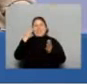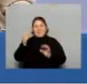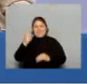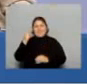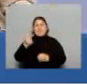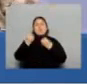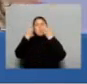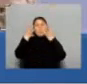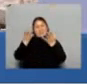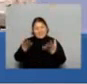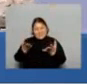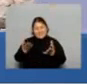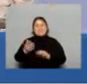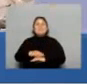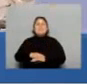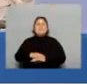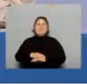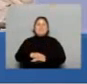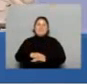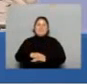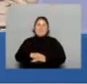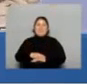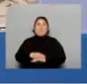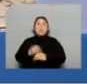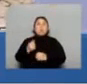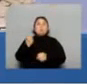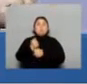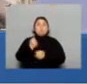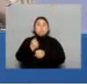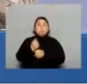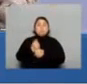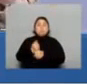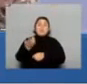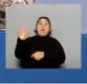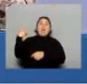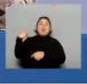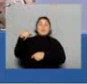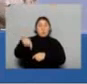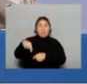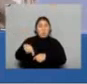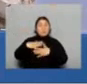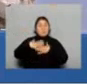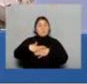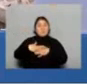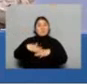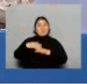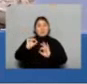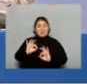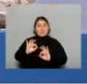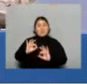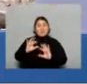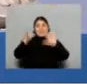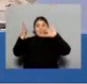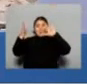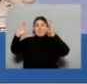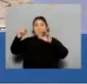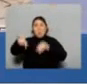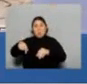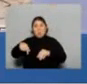Hola, ¿qué tal, Mariana? Buenas tardes. ¿Cómo fue el trabajo ayer? Hoy un poco más calmo el clima, el tiempo, pero ayer